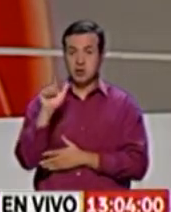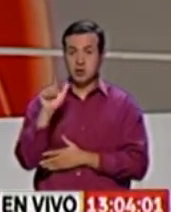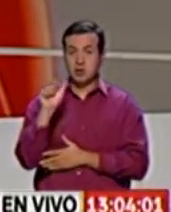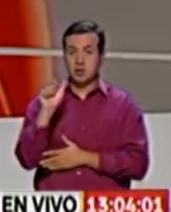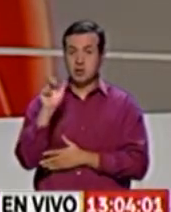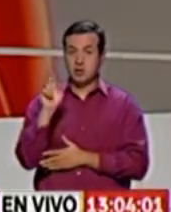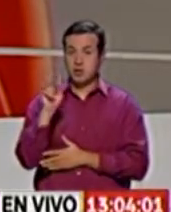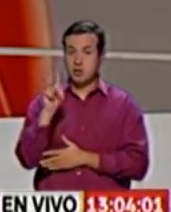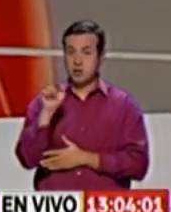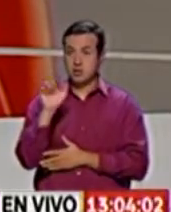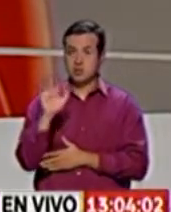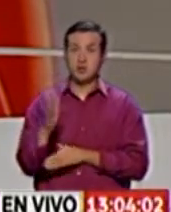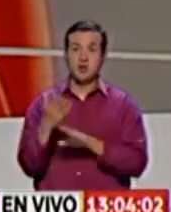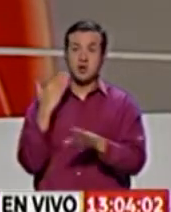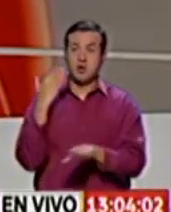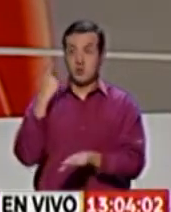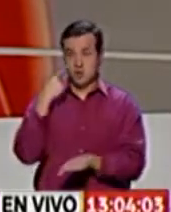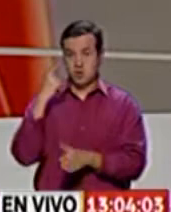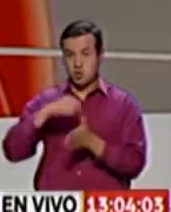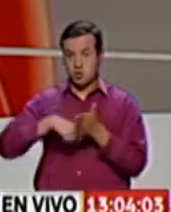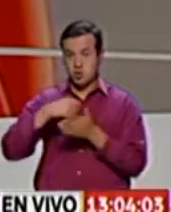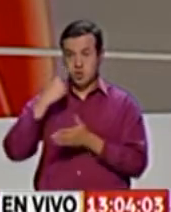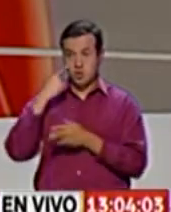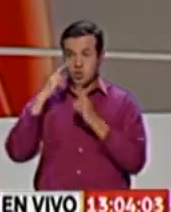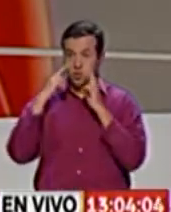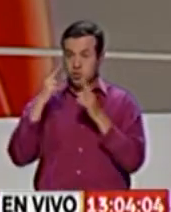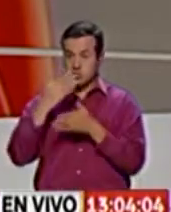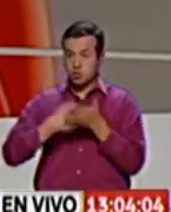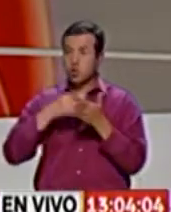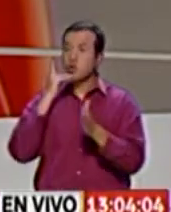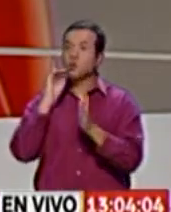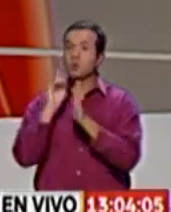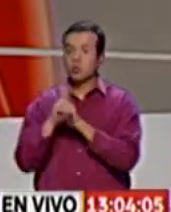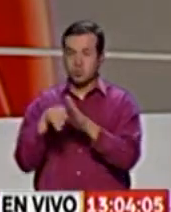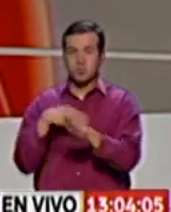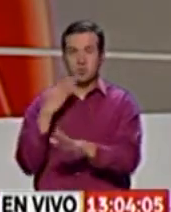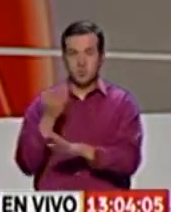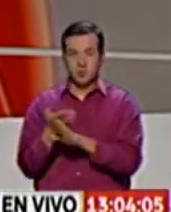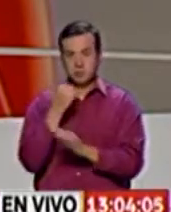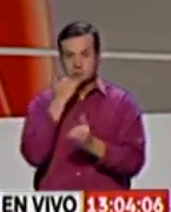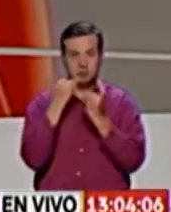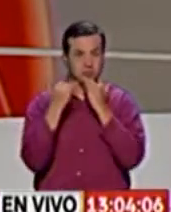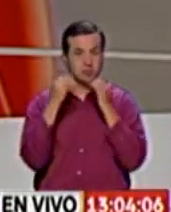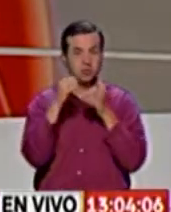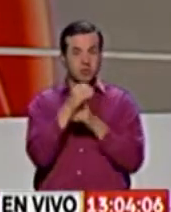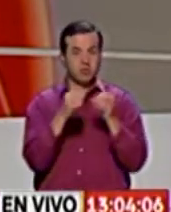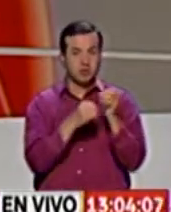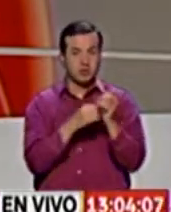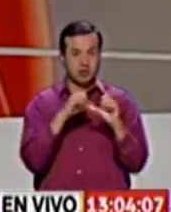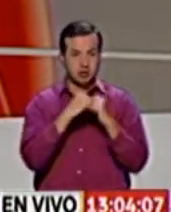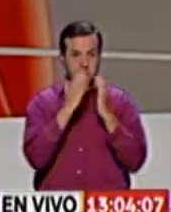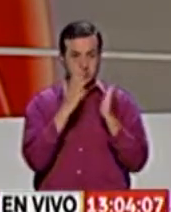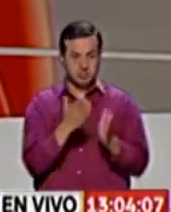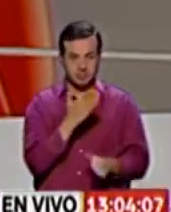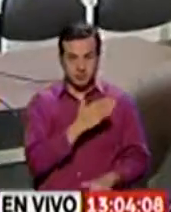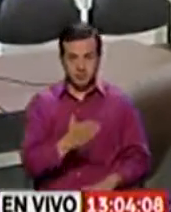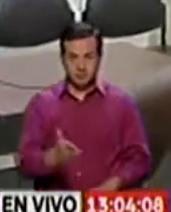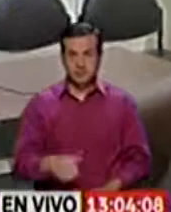ex colaborador efectuará el reconocimiento de la firma en la denuncia que plantea irregularidades en el despacho de la legisladora.